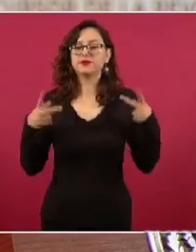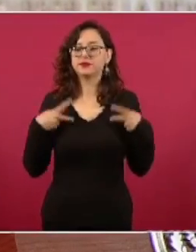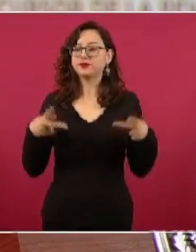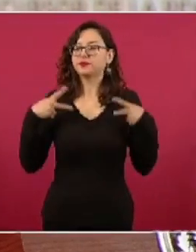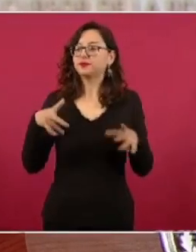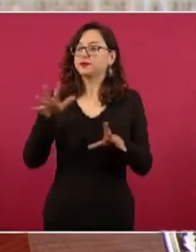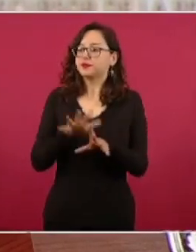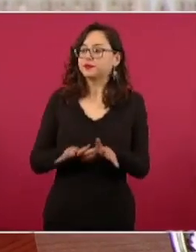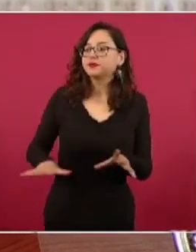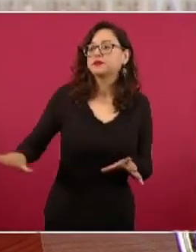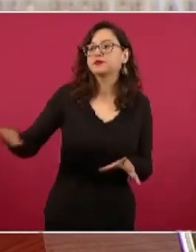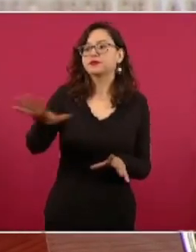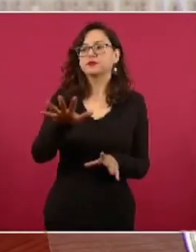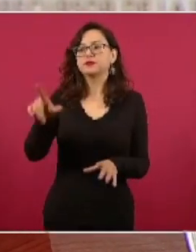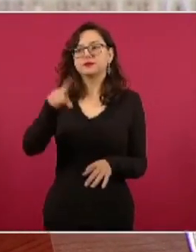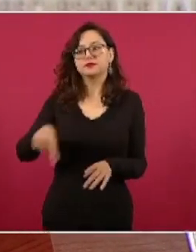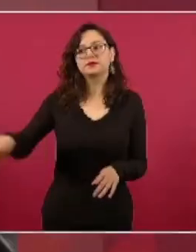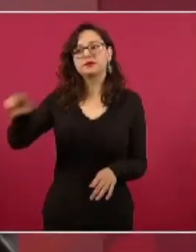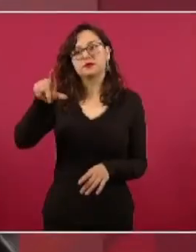sabio,